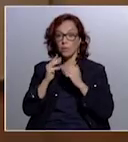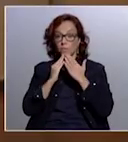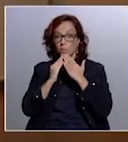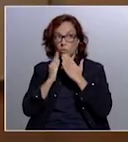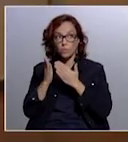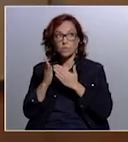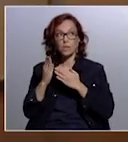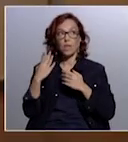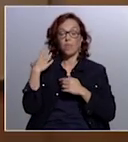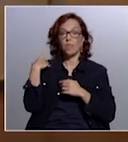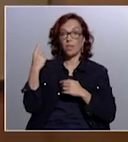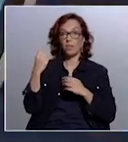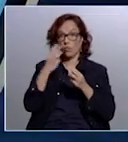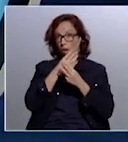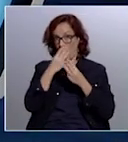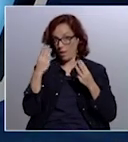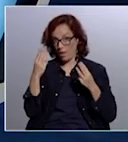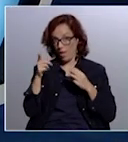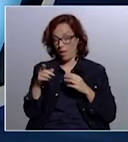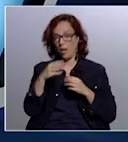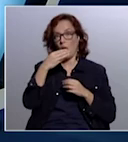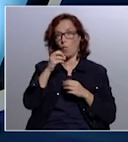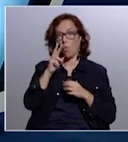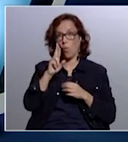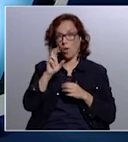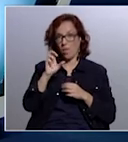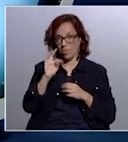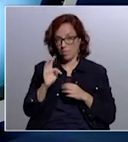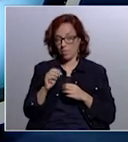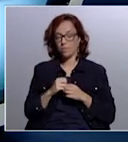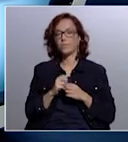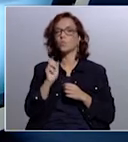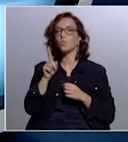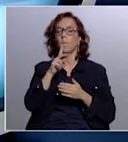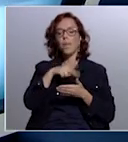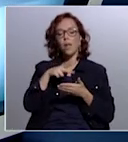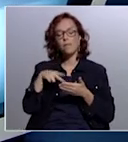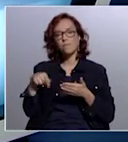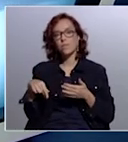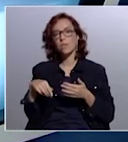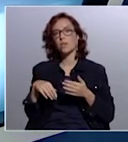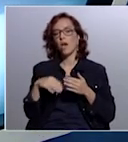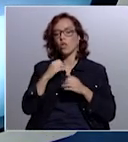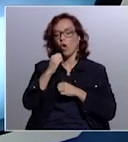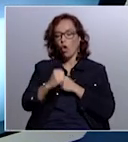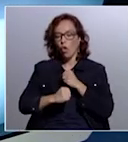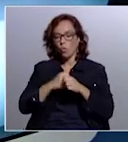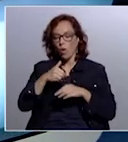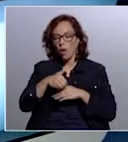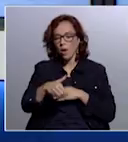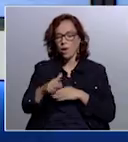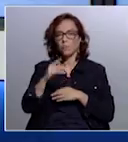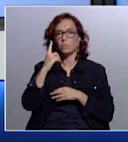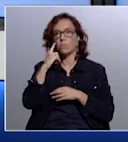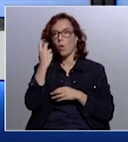teatro daniela bouret cuando se planifica una temporada se busca deliberadamente poner el